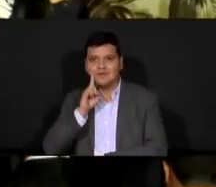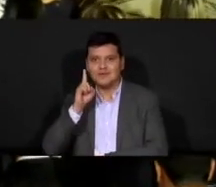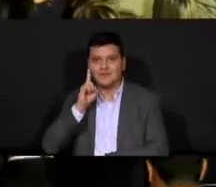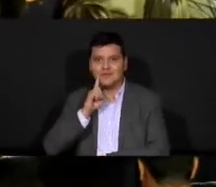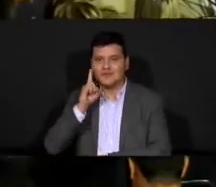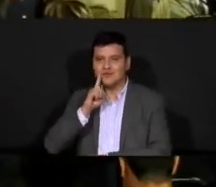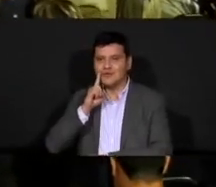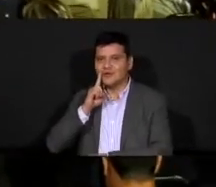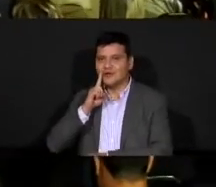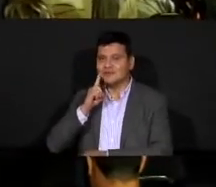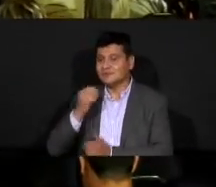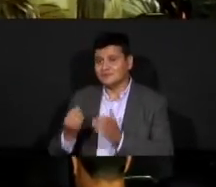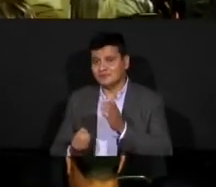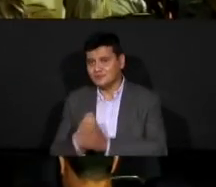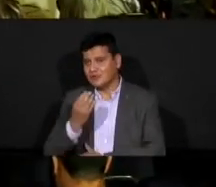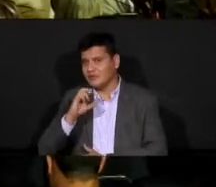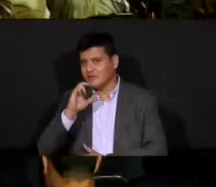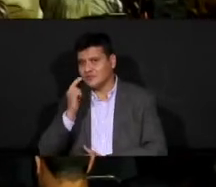constitucional